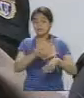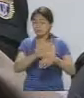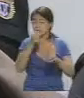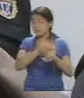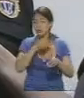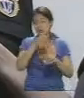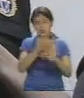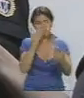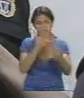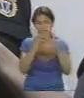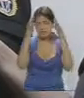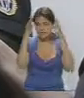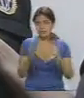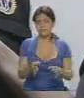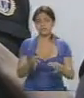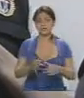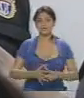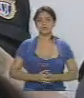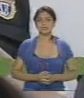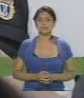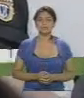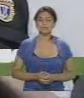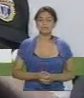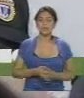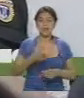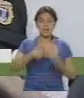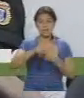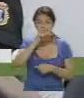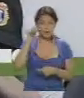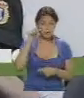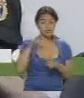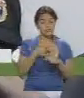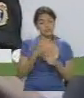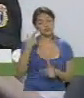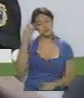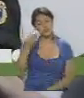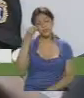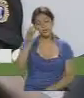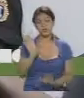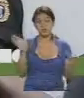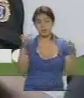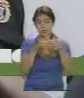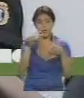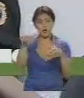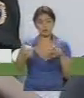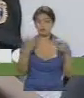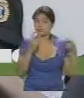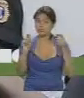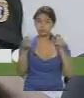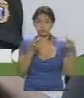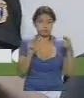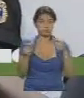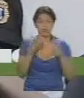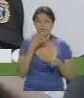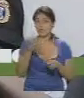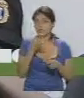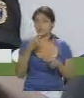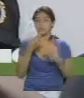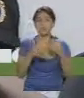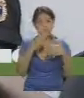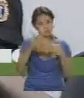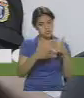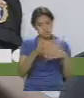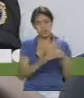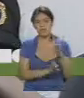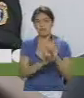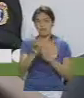lucha frontal contra el microtráfico. Y yo pienso que esta reunión ha sido de verdad un gran avance,